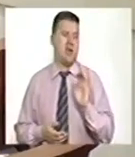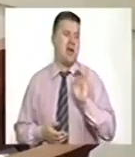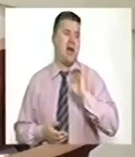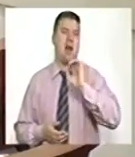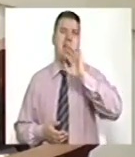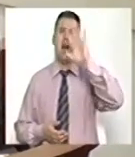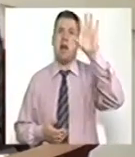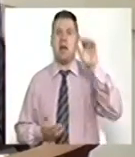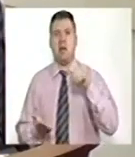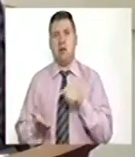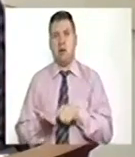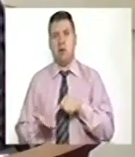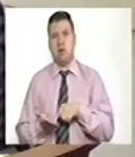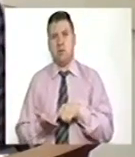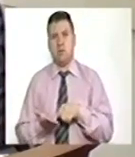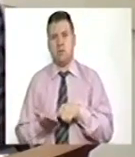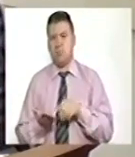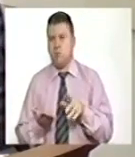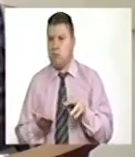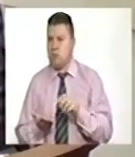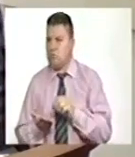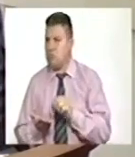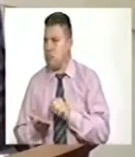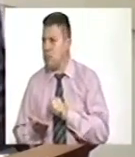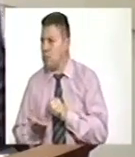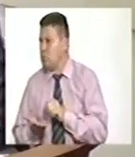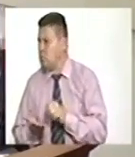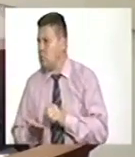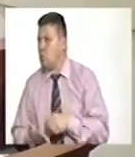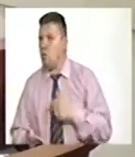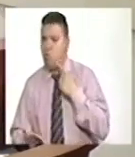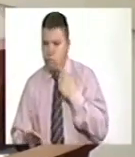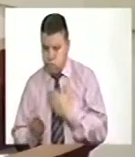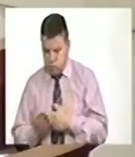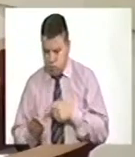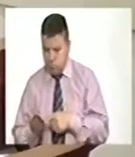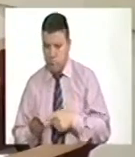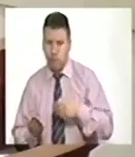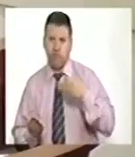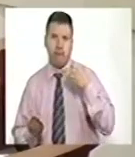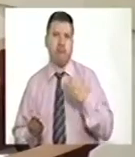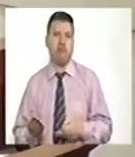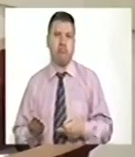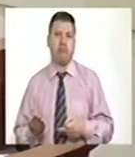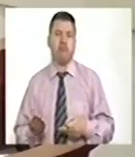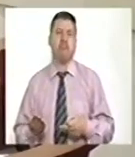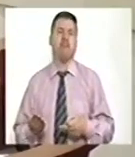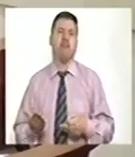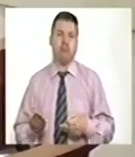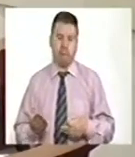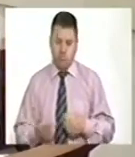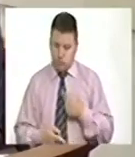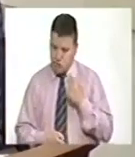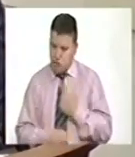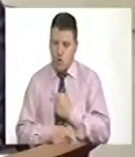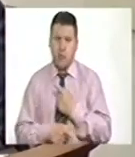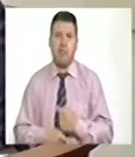inminente después de haber recogido un acervo probatorio, según su testimonio